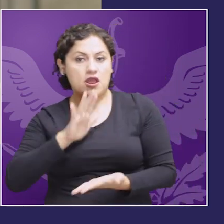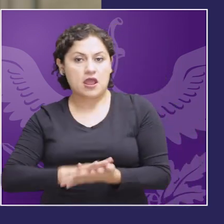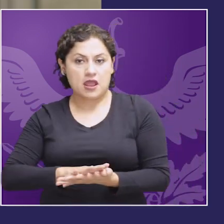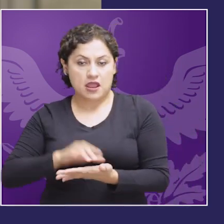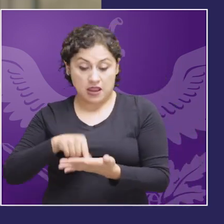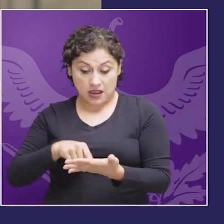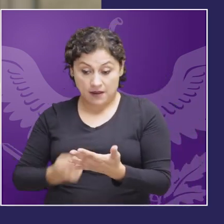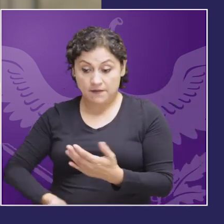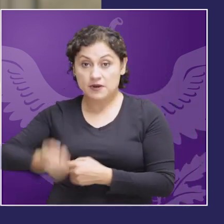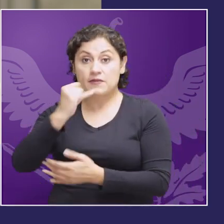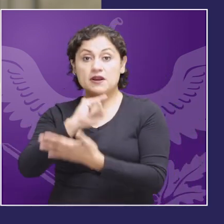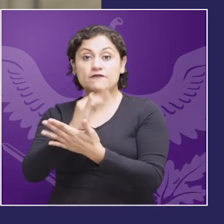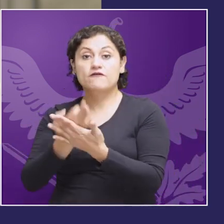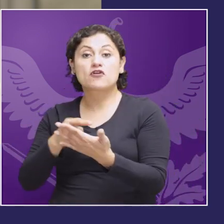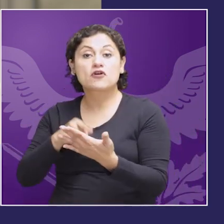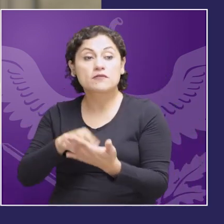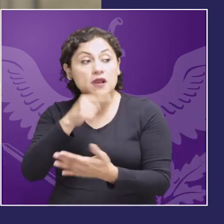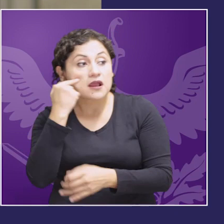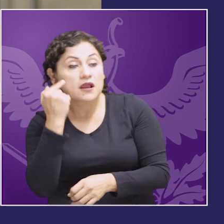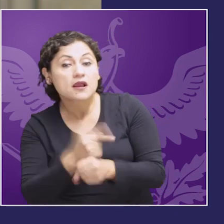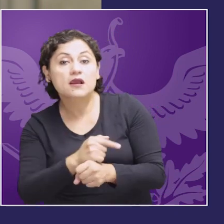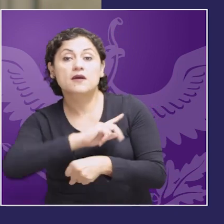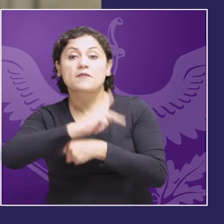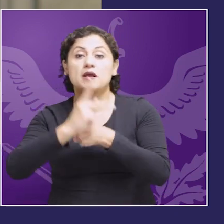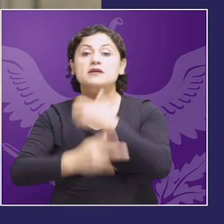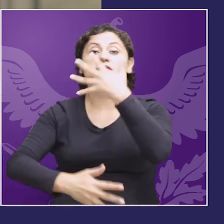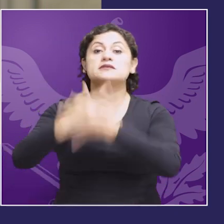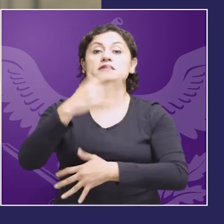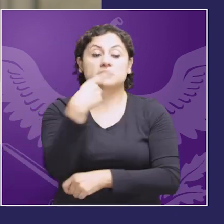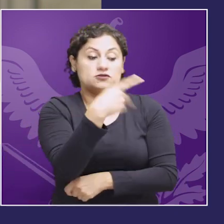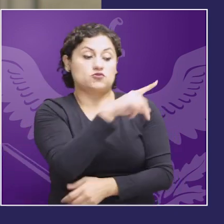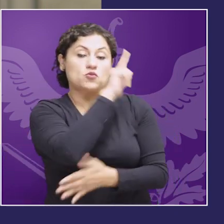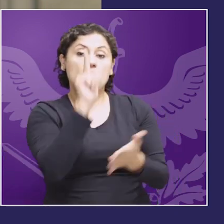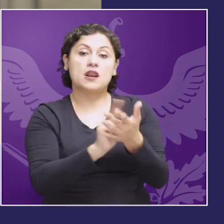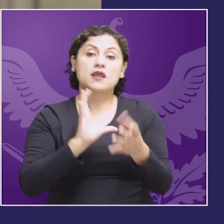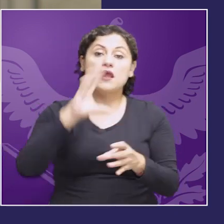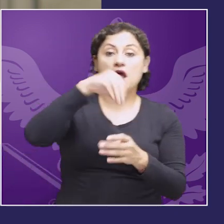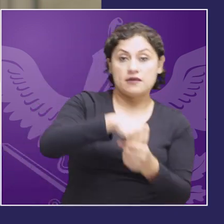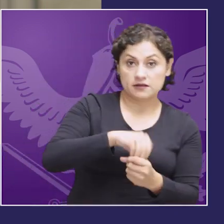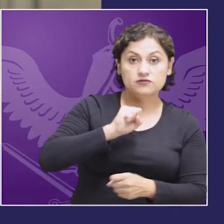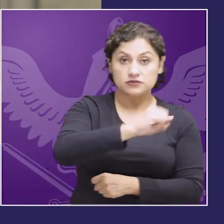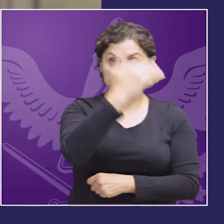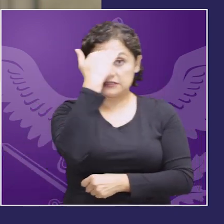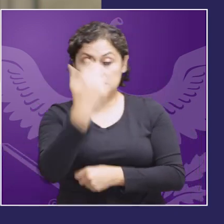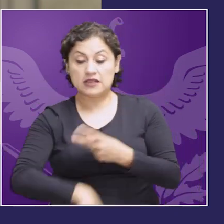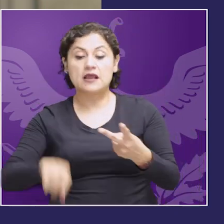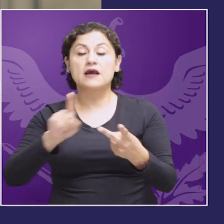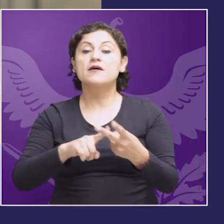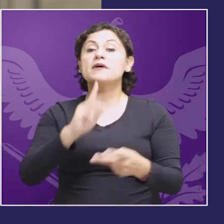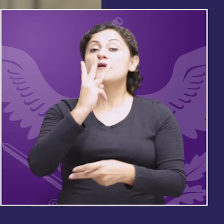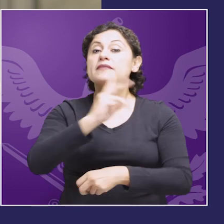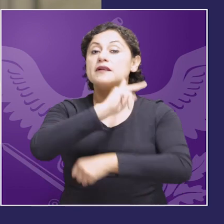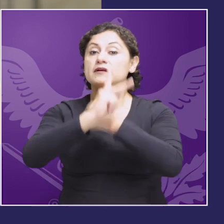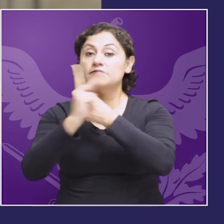hablábamos de 18. Lo que nosotros tenemos registrado en este primer informe es que 15 de estos países tenían tipificado el femicidio